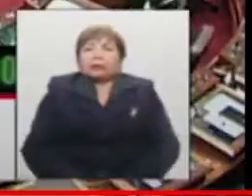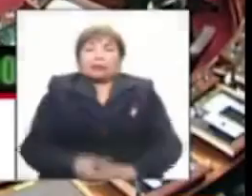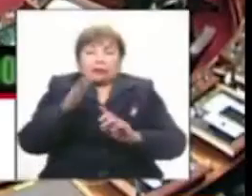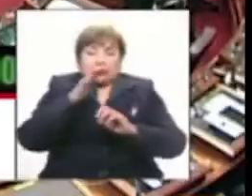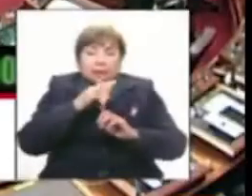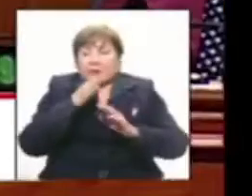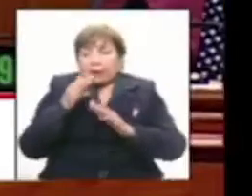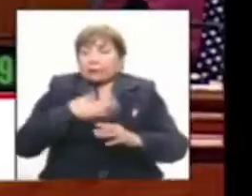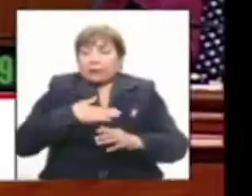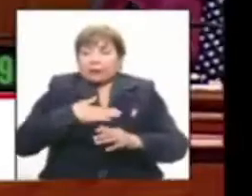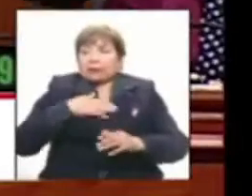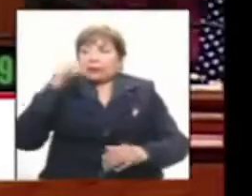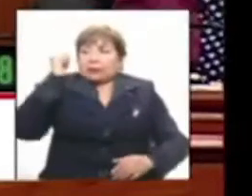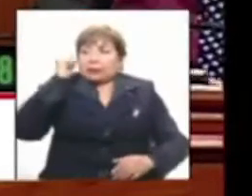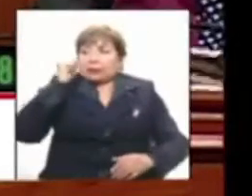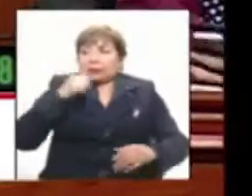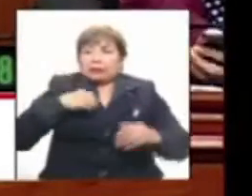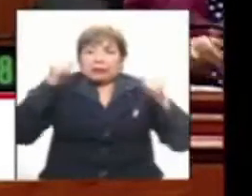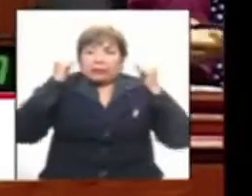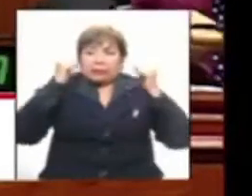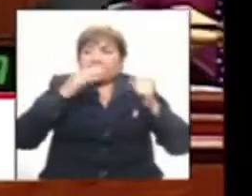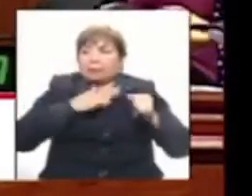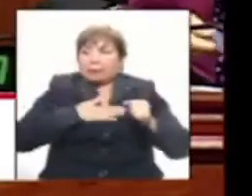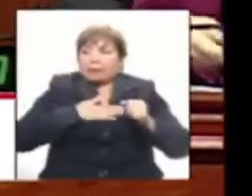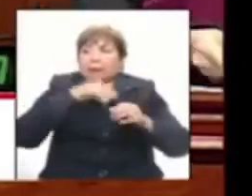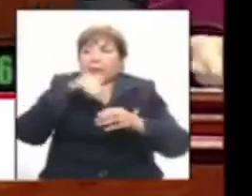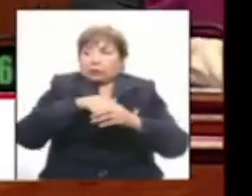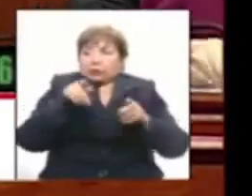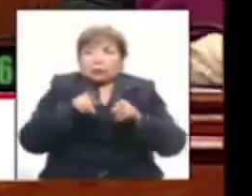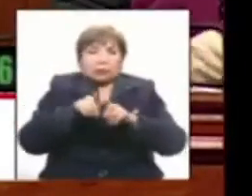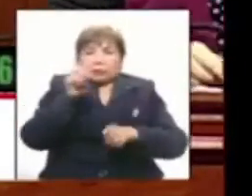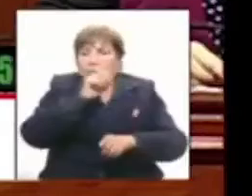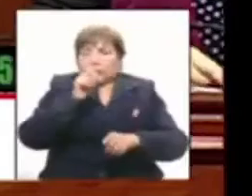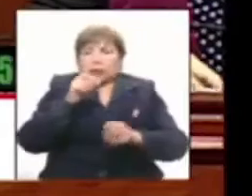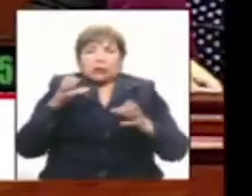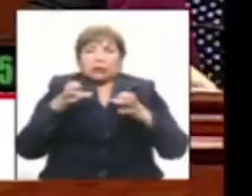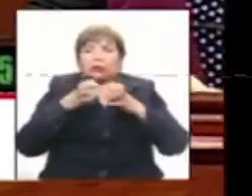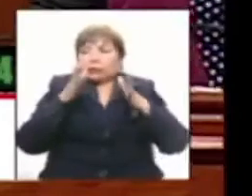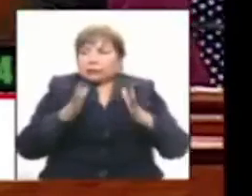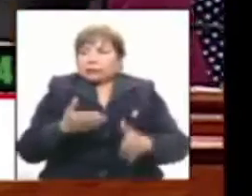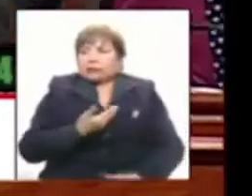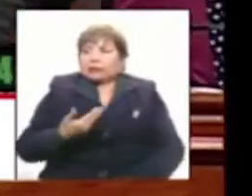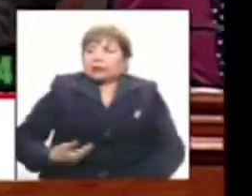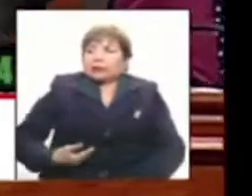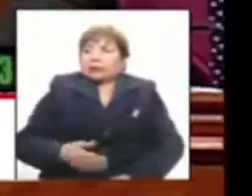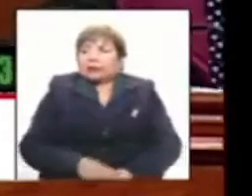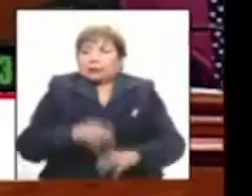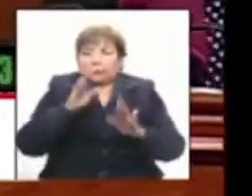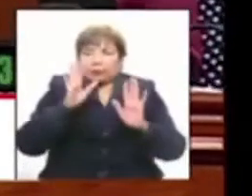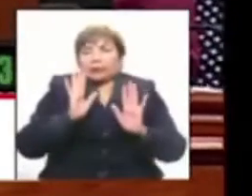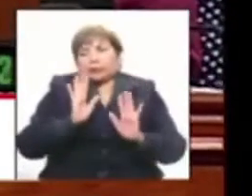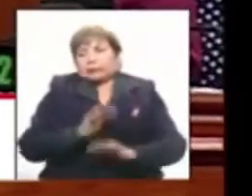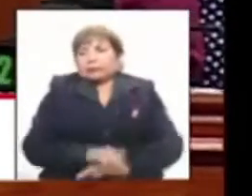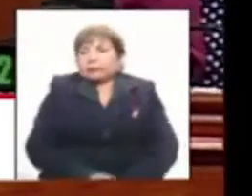he bajado mi escaño porque es mi derecho defender mi voto también, porque no he dejado de ser congresista de la República, por si